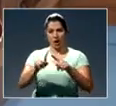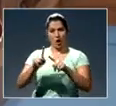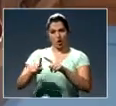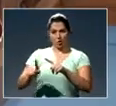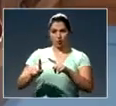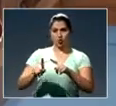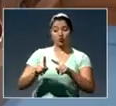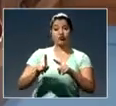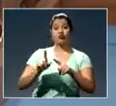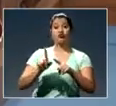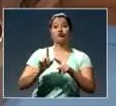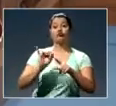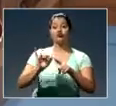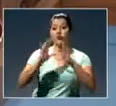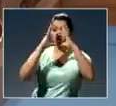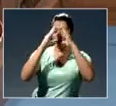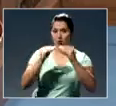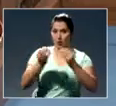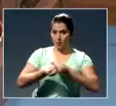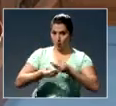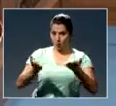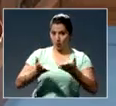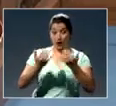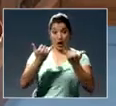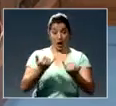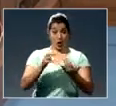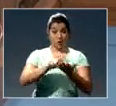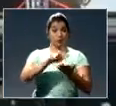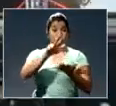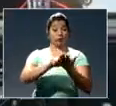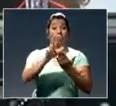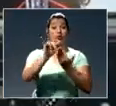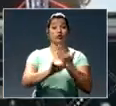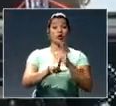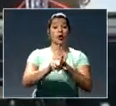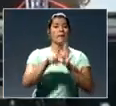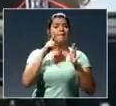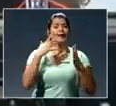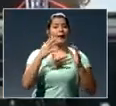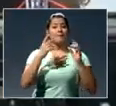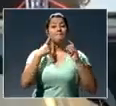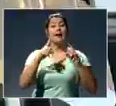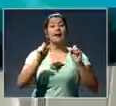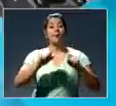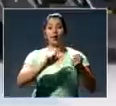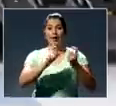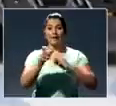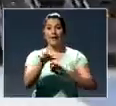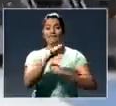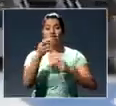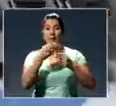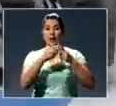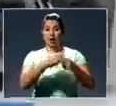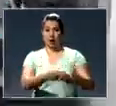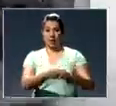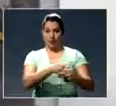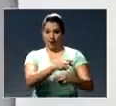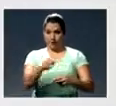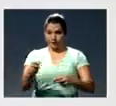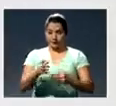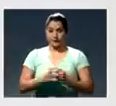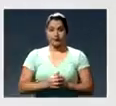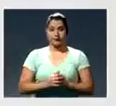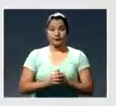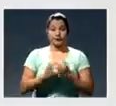La Corte Suprema de Justicia le dio el visto bueno a un proyecto de ley que pretende cambiar la manera en que se eligen. Y se brindará infraestructura